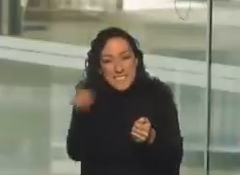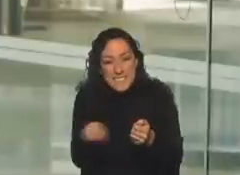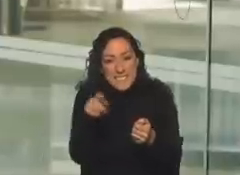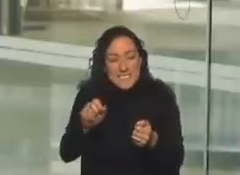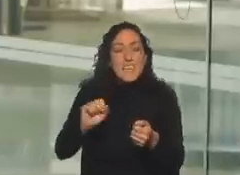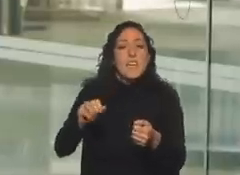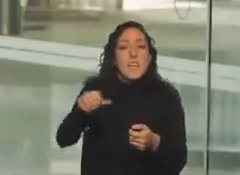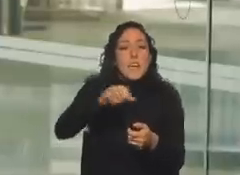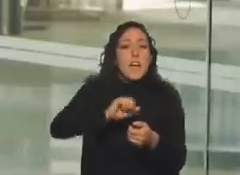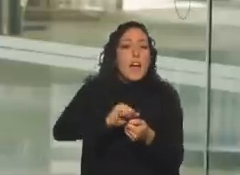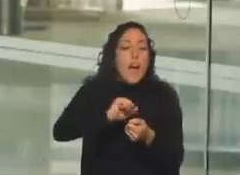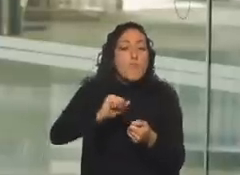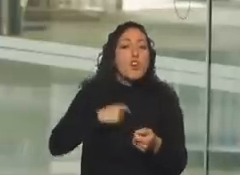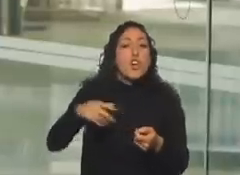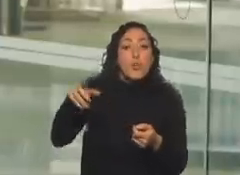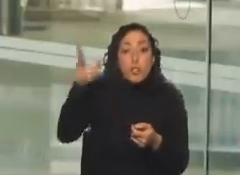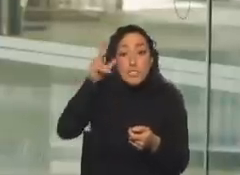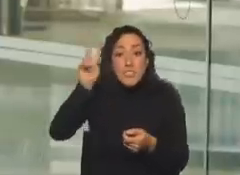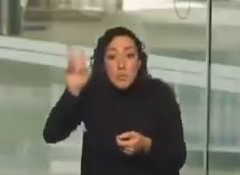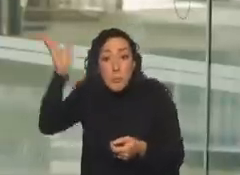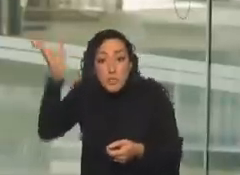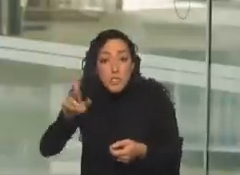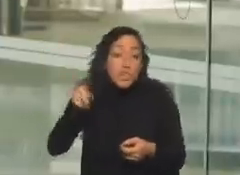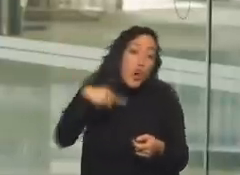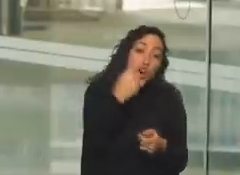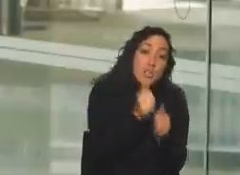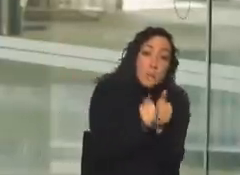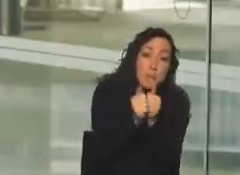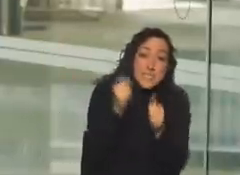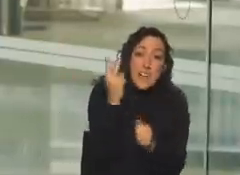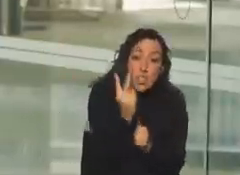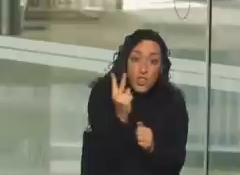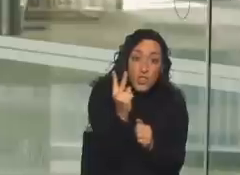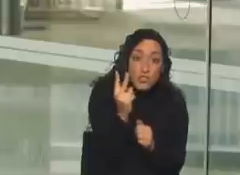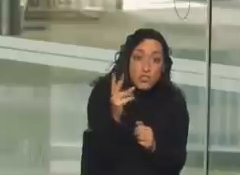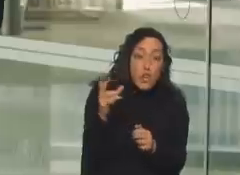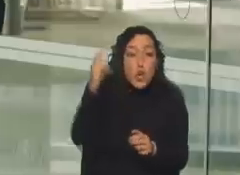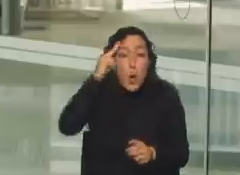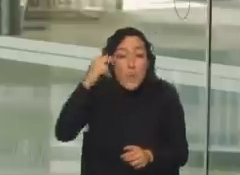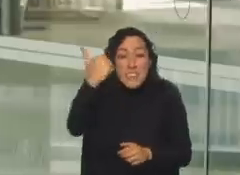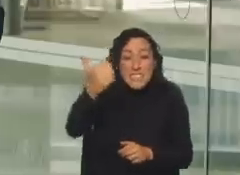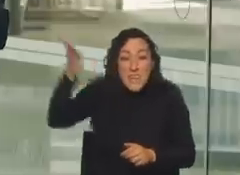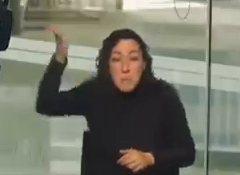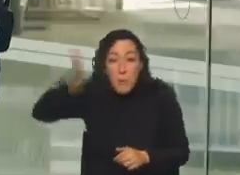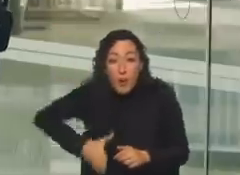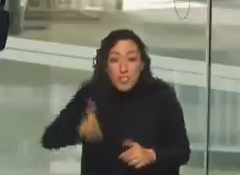tiene el 82%. Y dos tienen todo. Dos tienen el